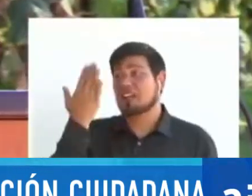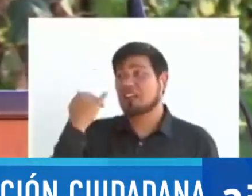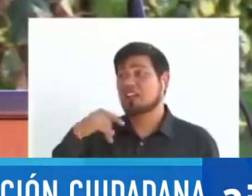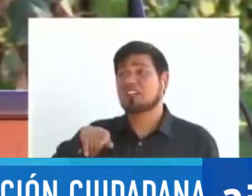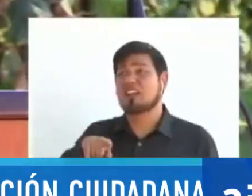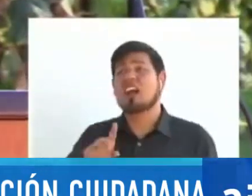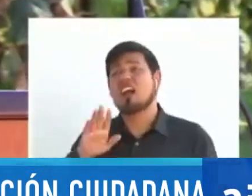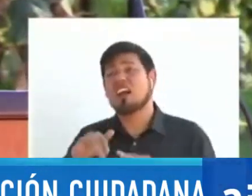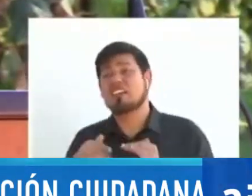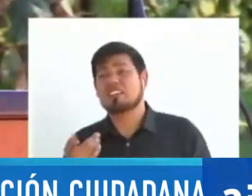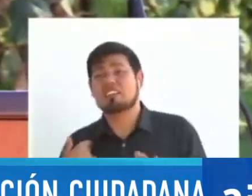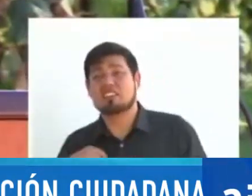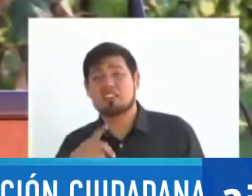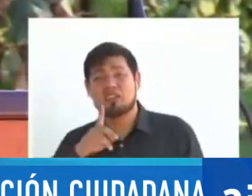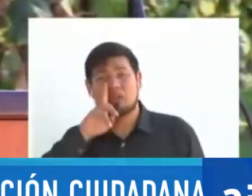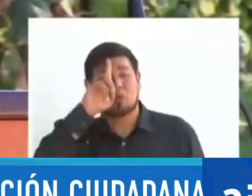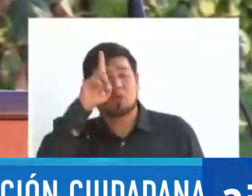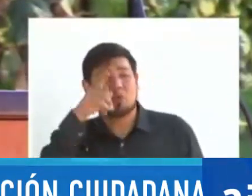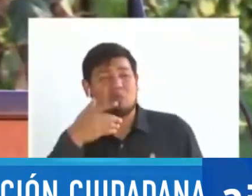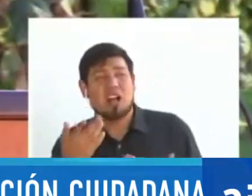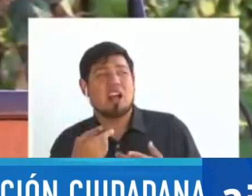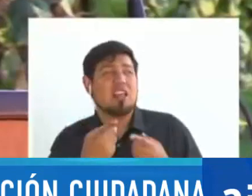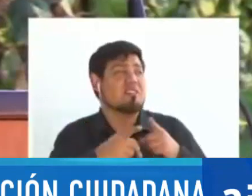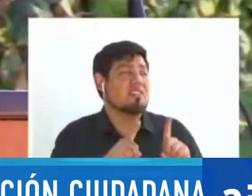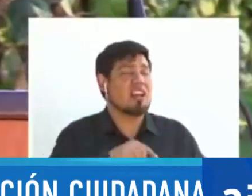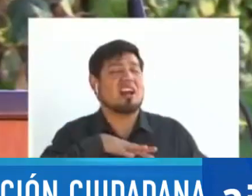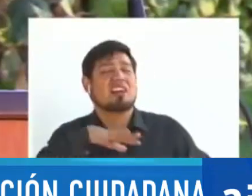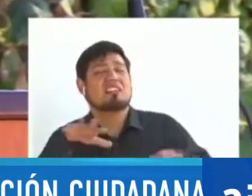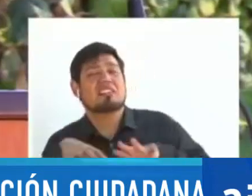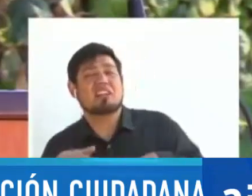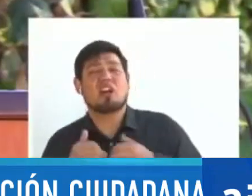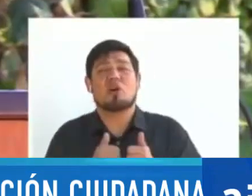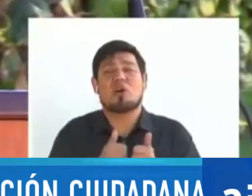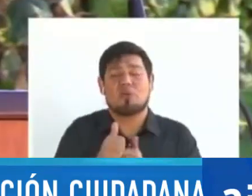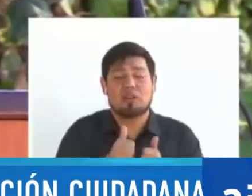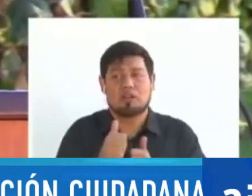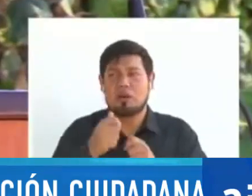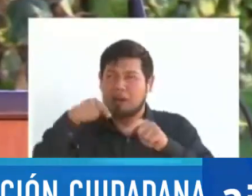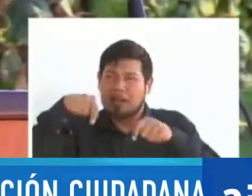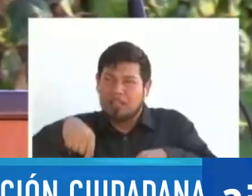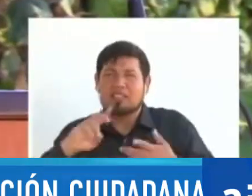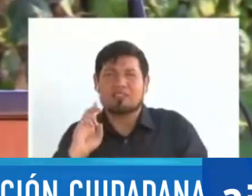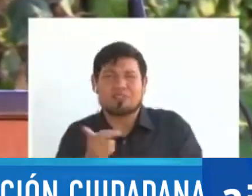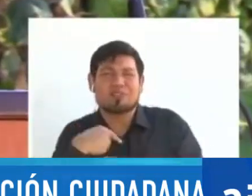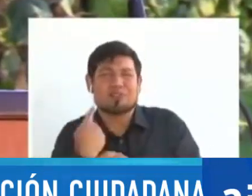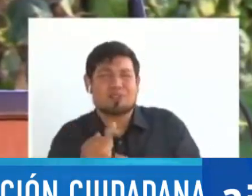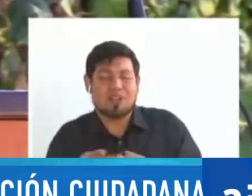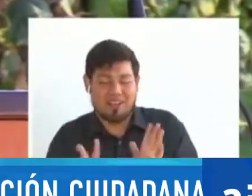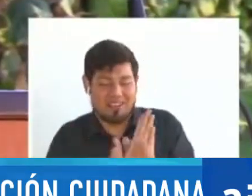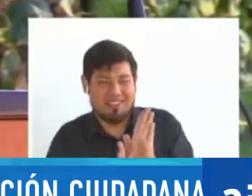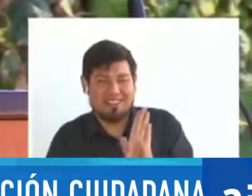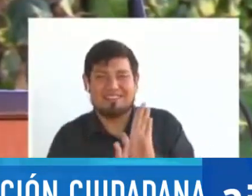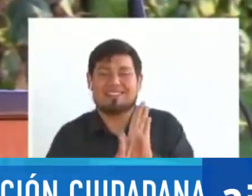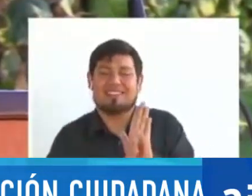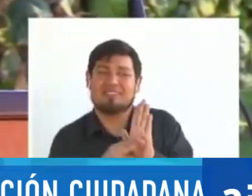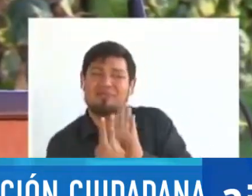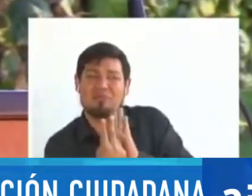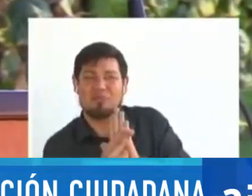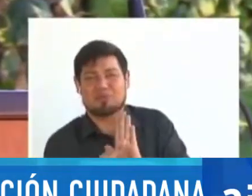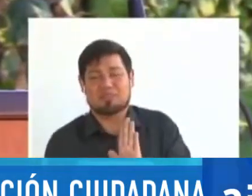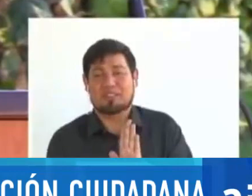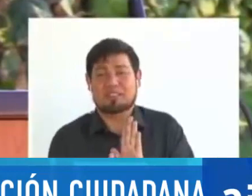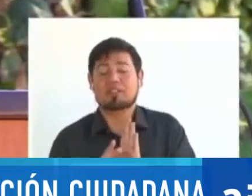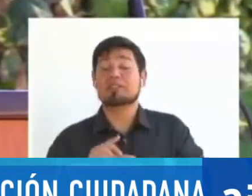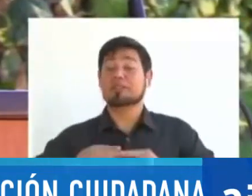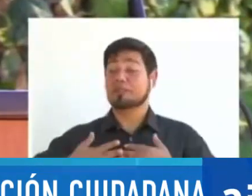de concursos, pero este es el concurso que creemos que resalta lo que realmente somos. Y estoy muy